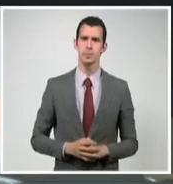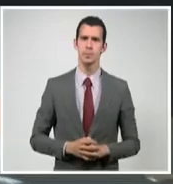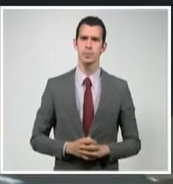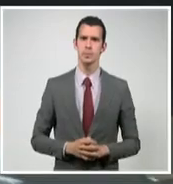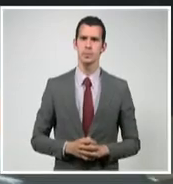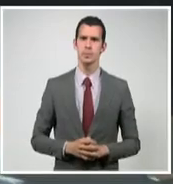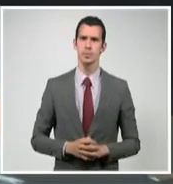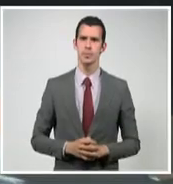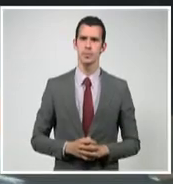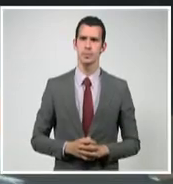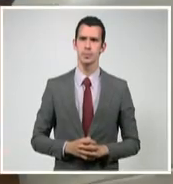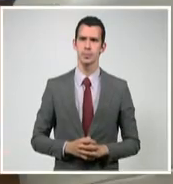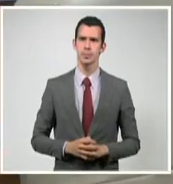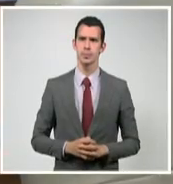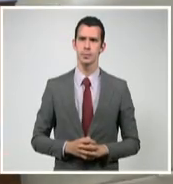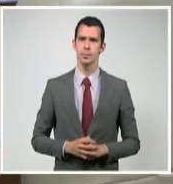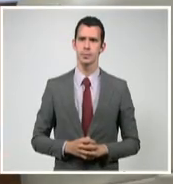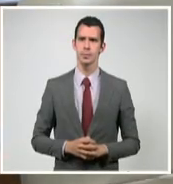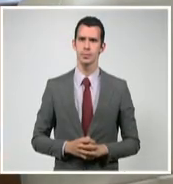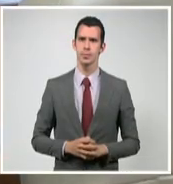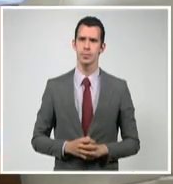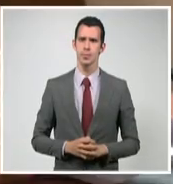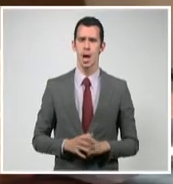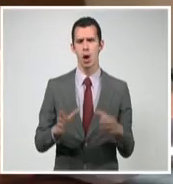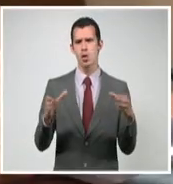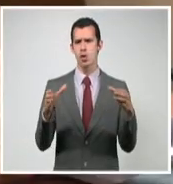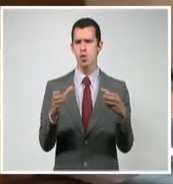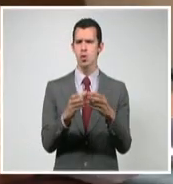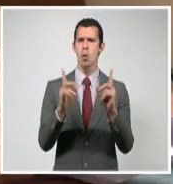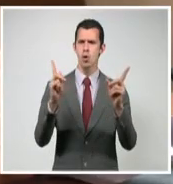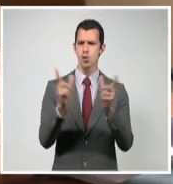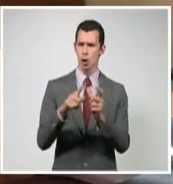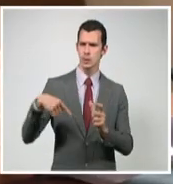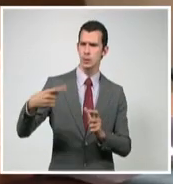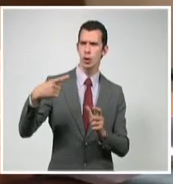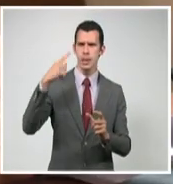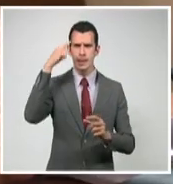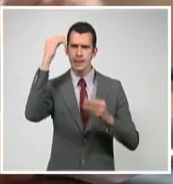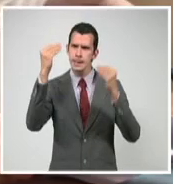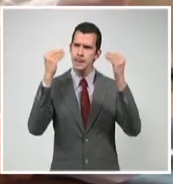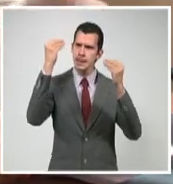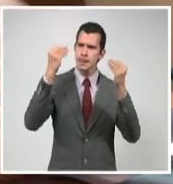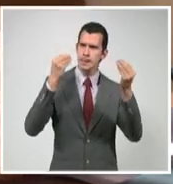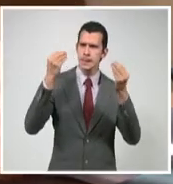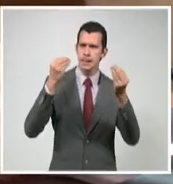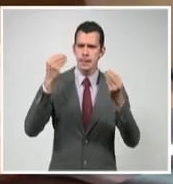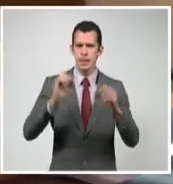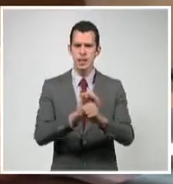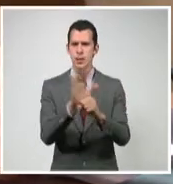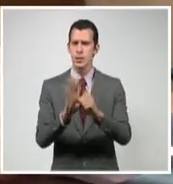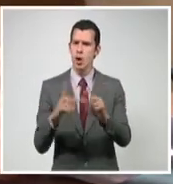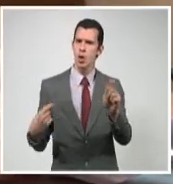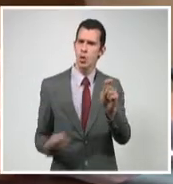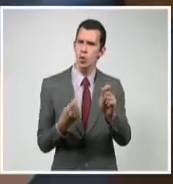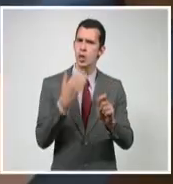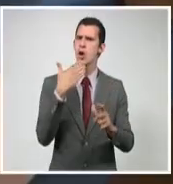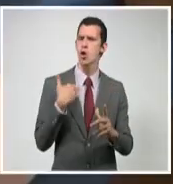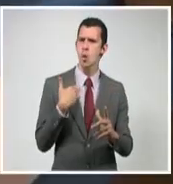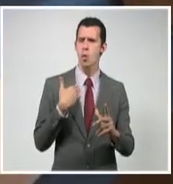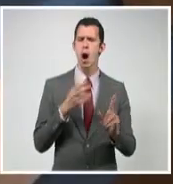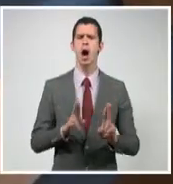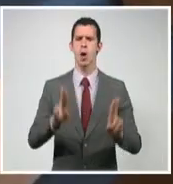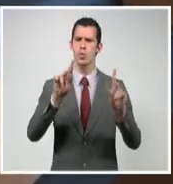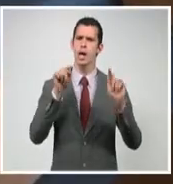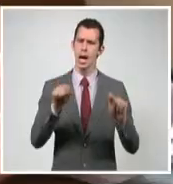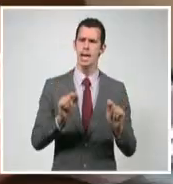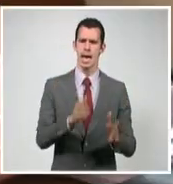esta situación el grupo temporal de trabajo aprobó un nuevo cambio en las fases y etapas en las que se encontraban hasta este miércoles varios